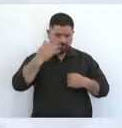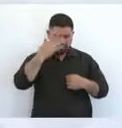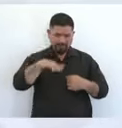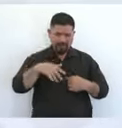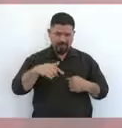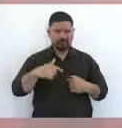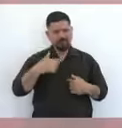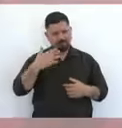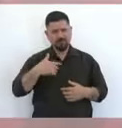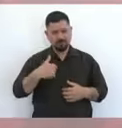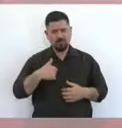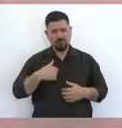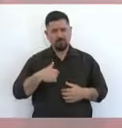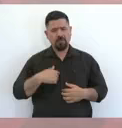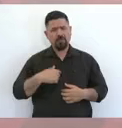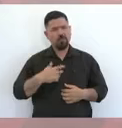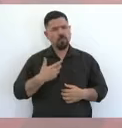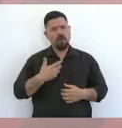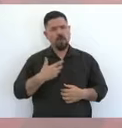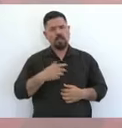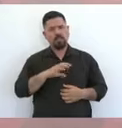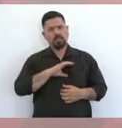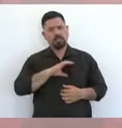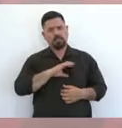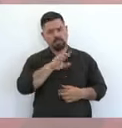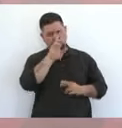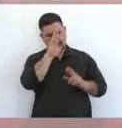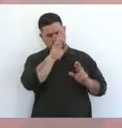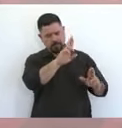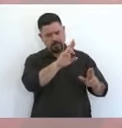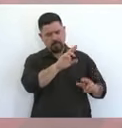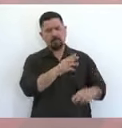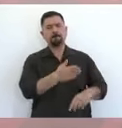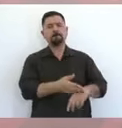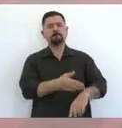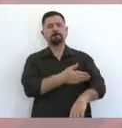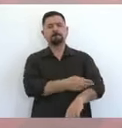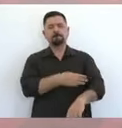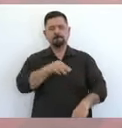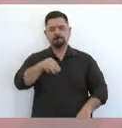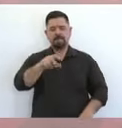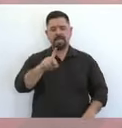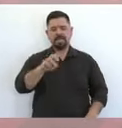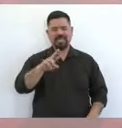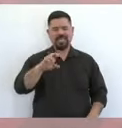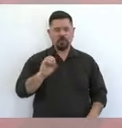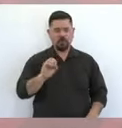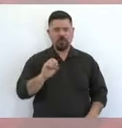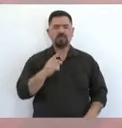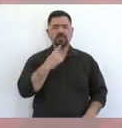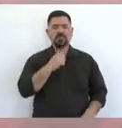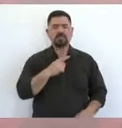maderista. Y Francisco I. Madero decía sufragio efectivo, no reelección.